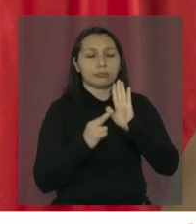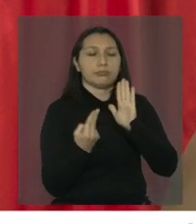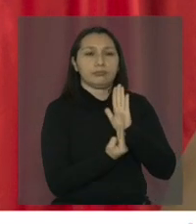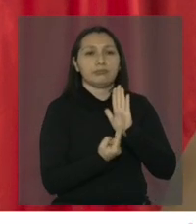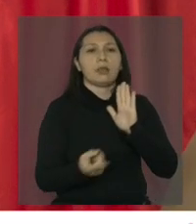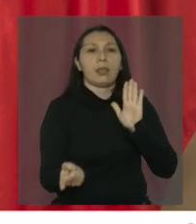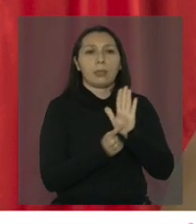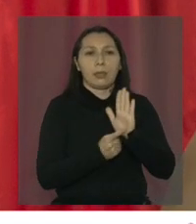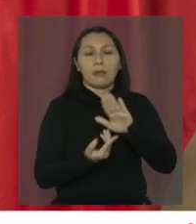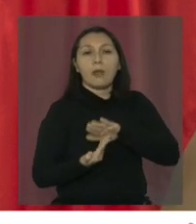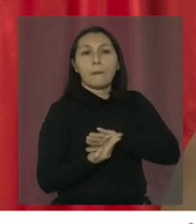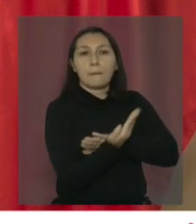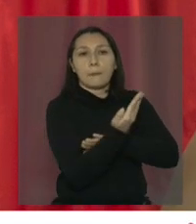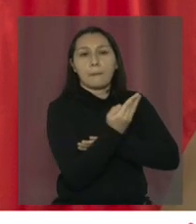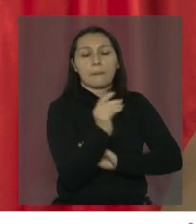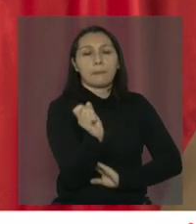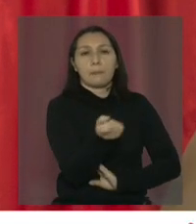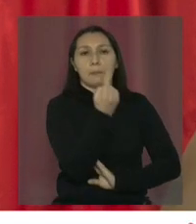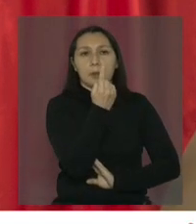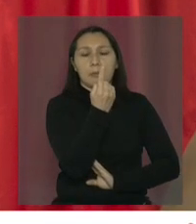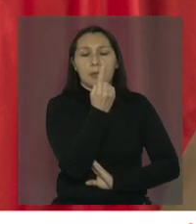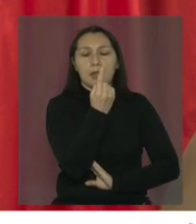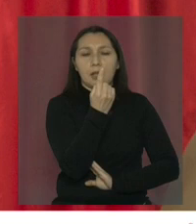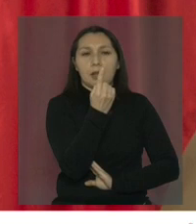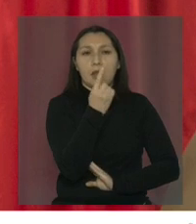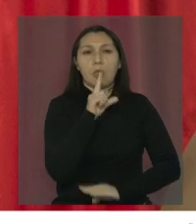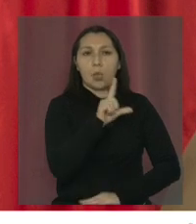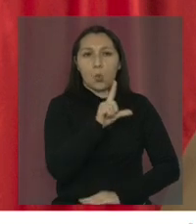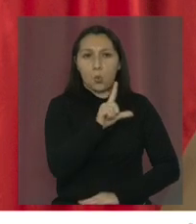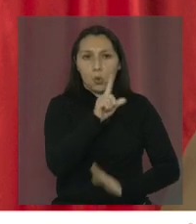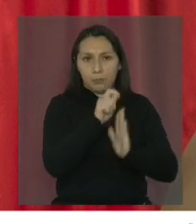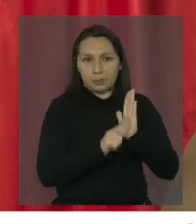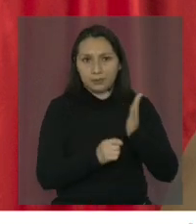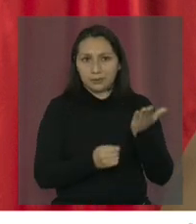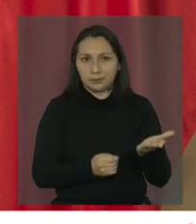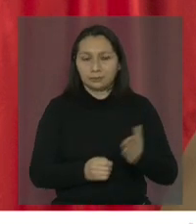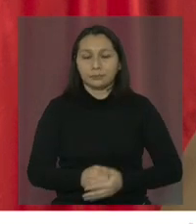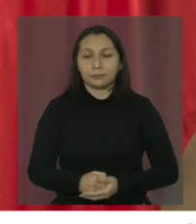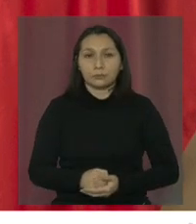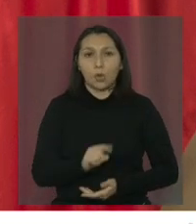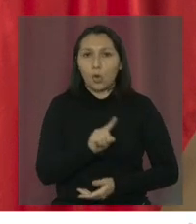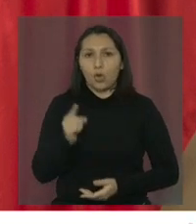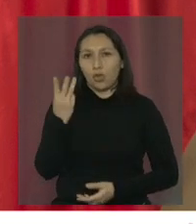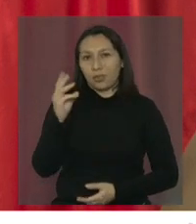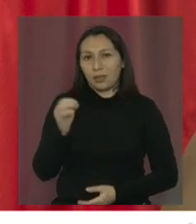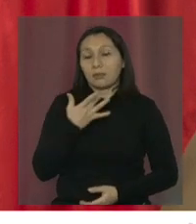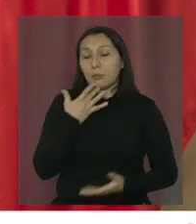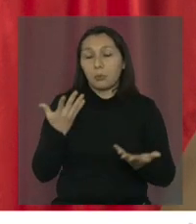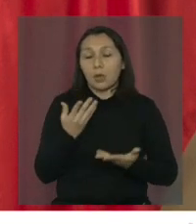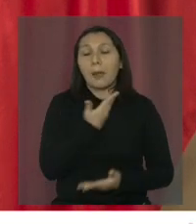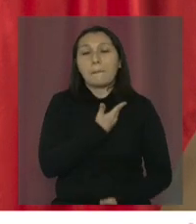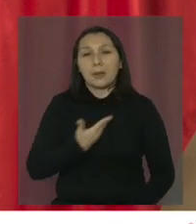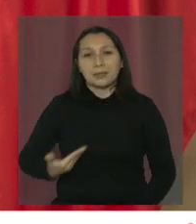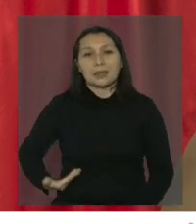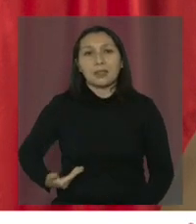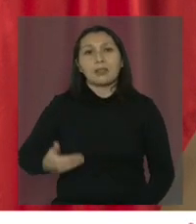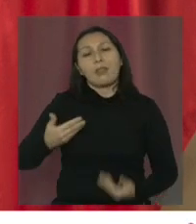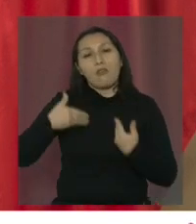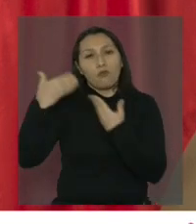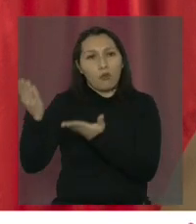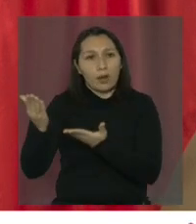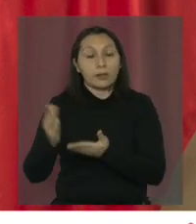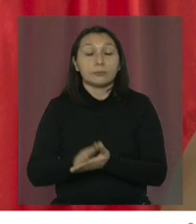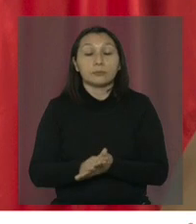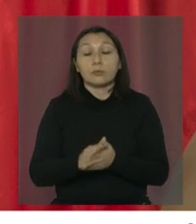será ingresada el 1º de julio y no el 30 porque el presidente se encontrará afuera